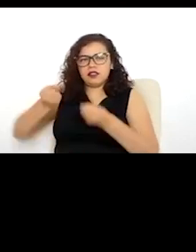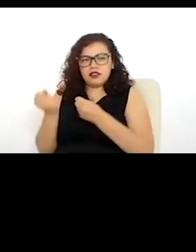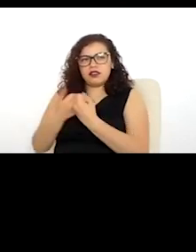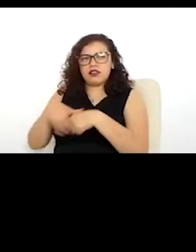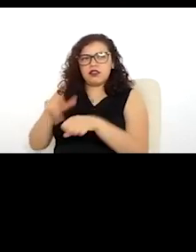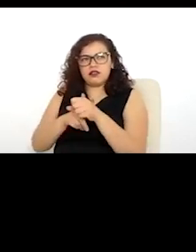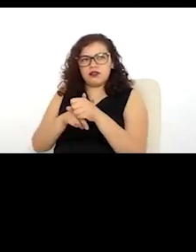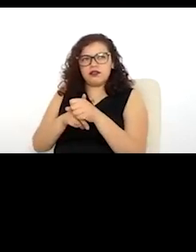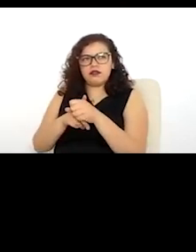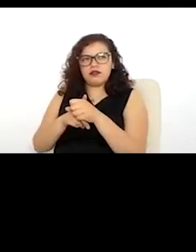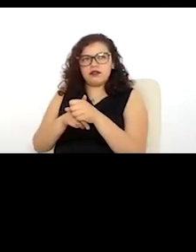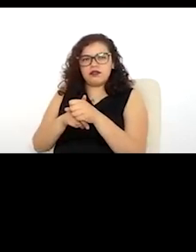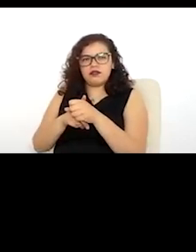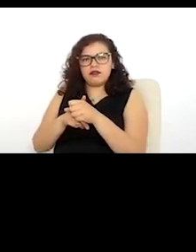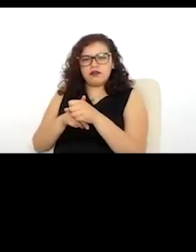de estas tres.